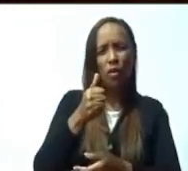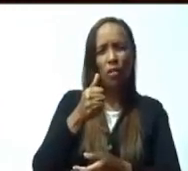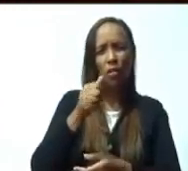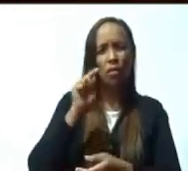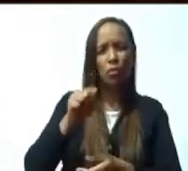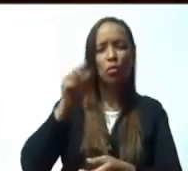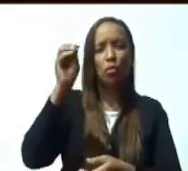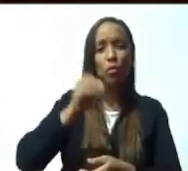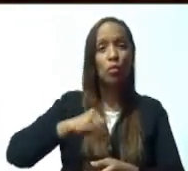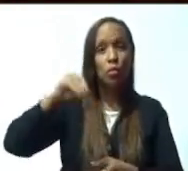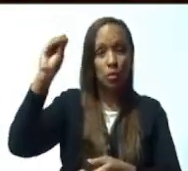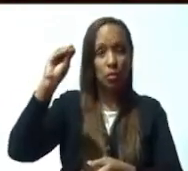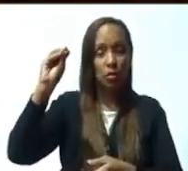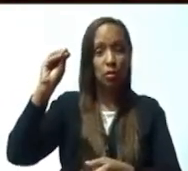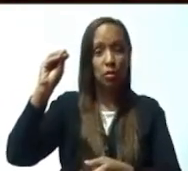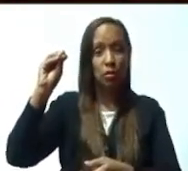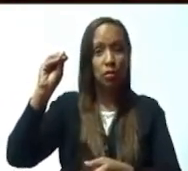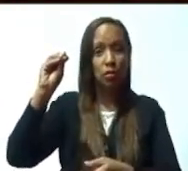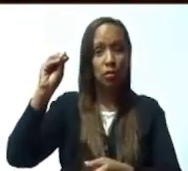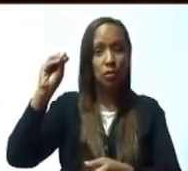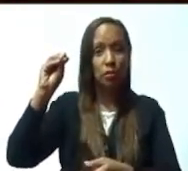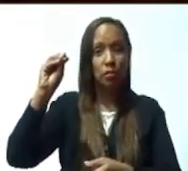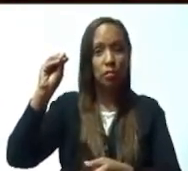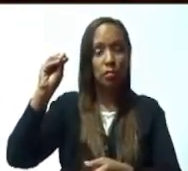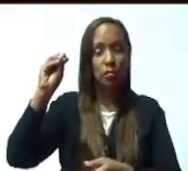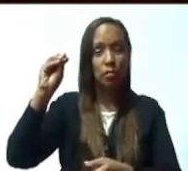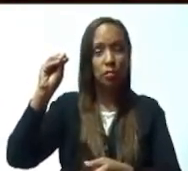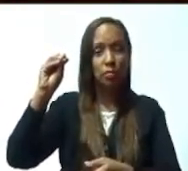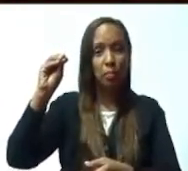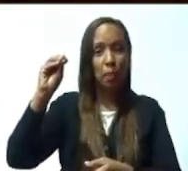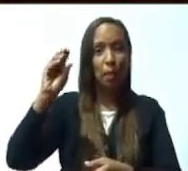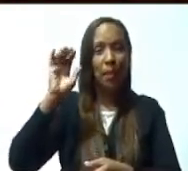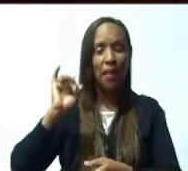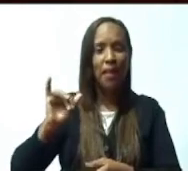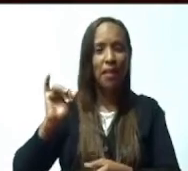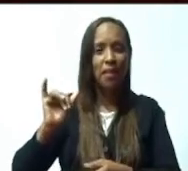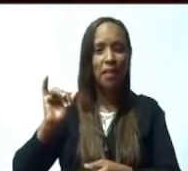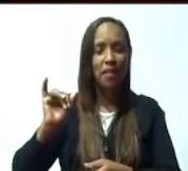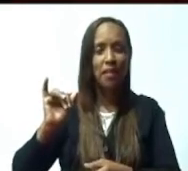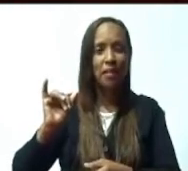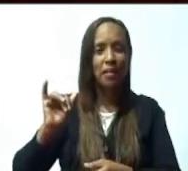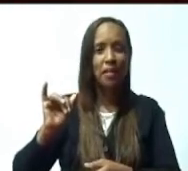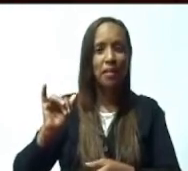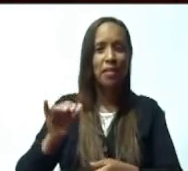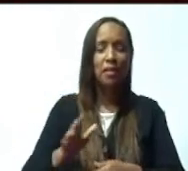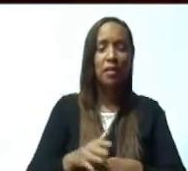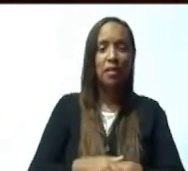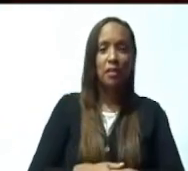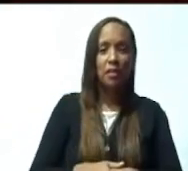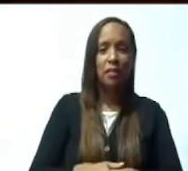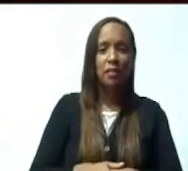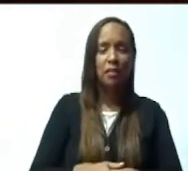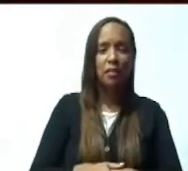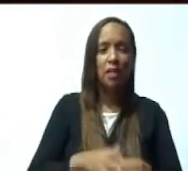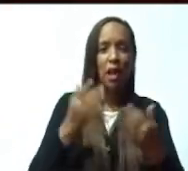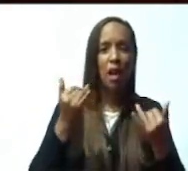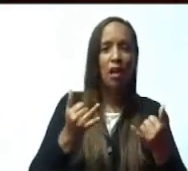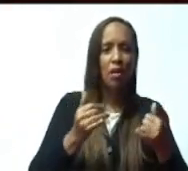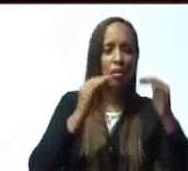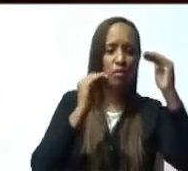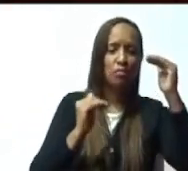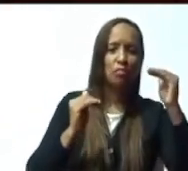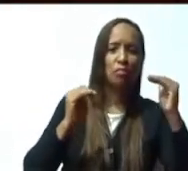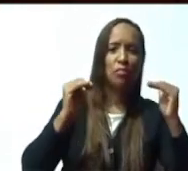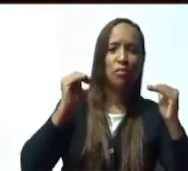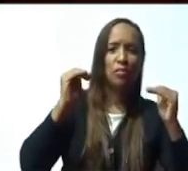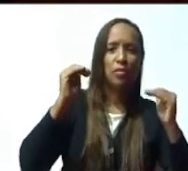hoy, en el 2023, el 55% de toda la riqueza de este país sigan en 10 manos. Hayan